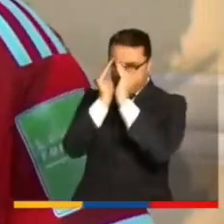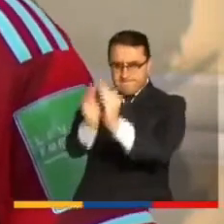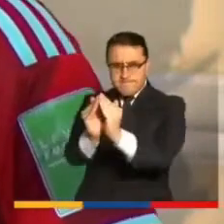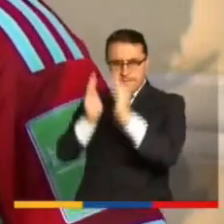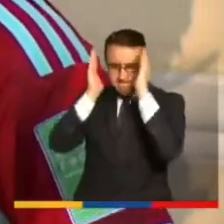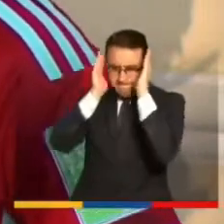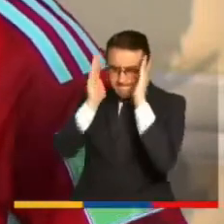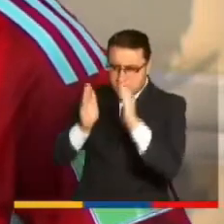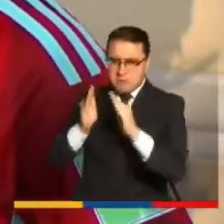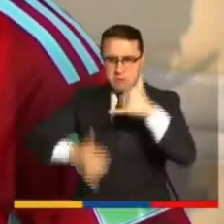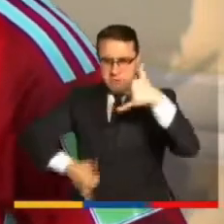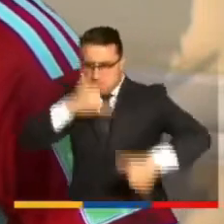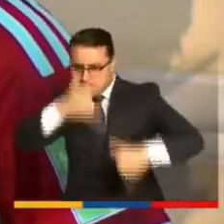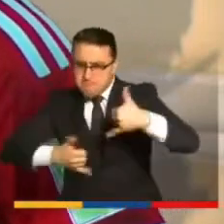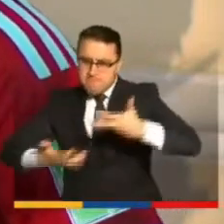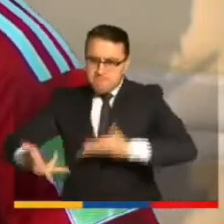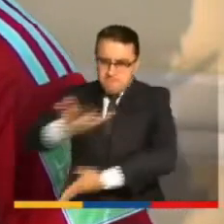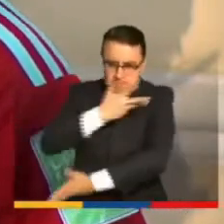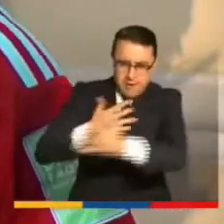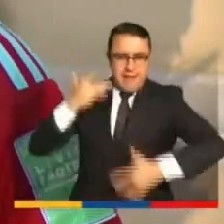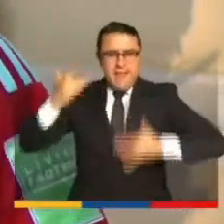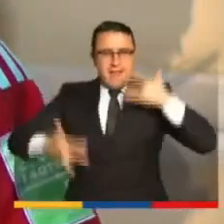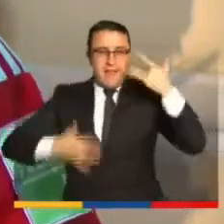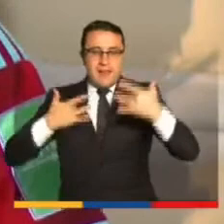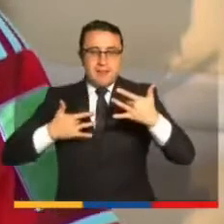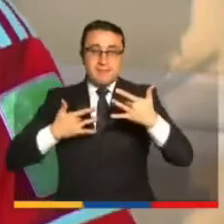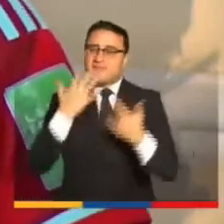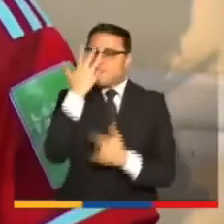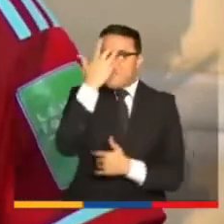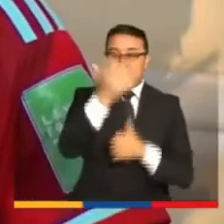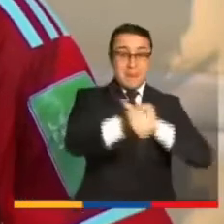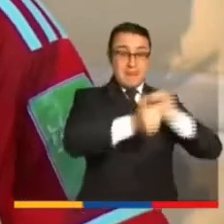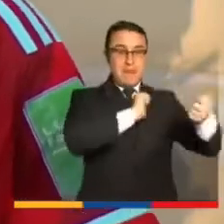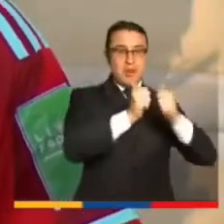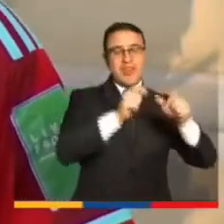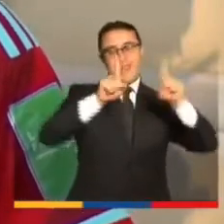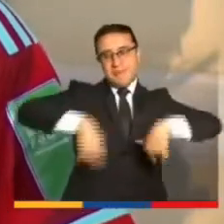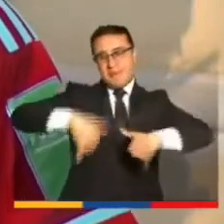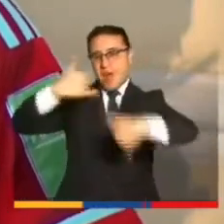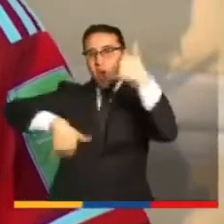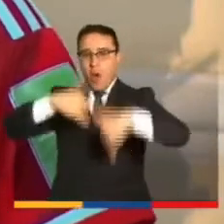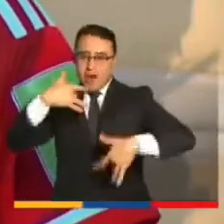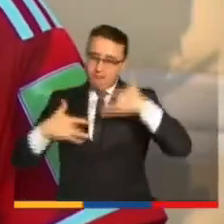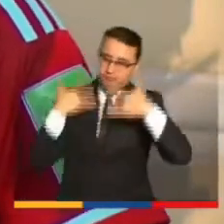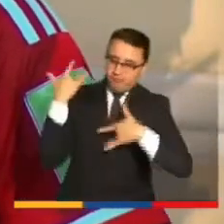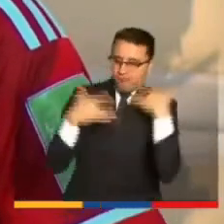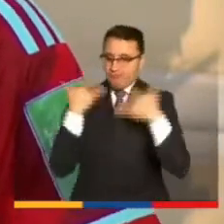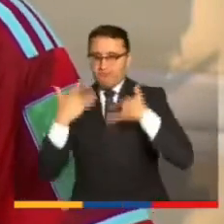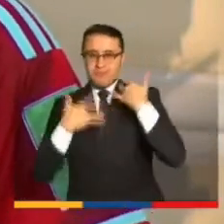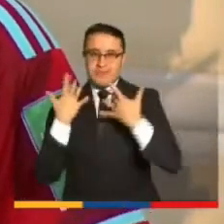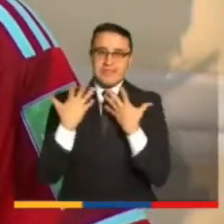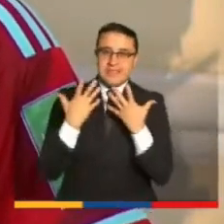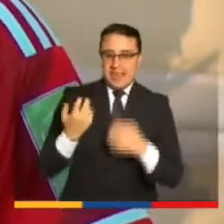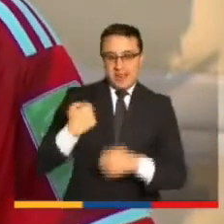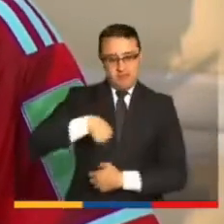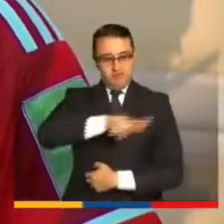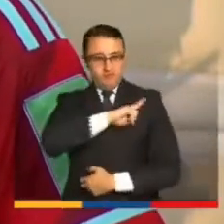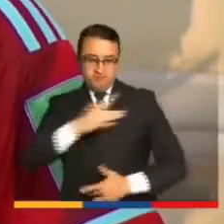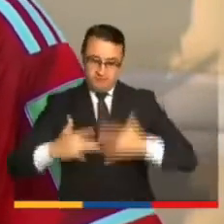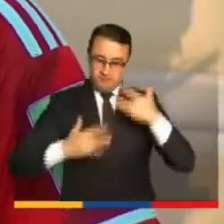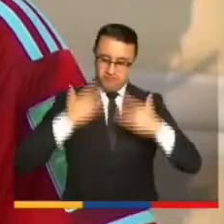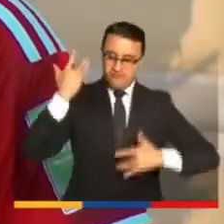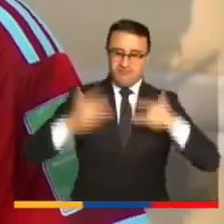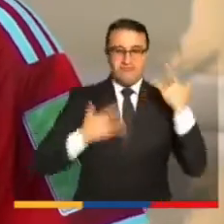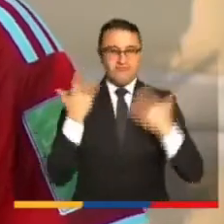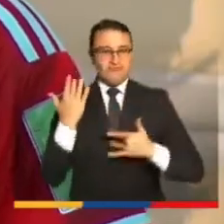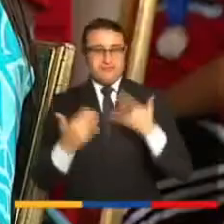era jugar y divertirnos, porque más allá de un deporte es un juego y tenemos que velar por la diversión de nosotras.